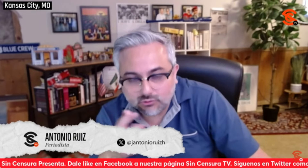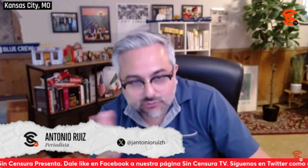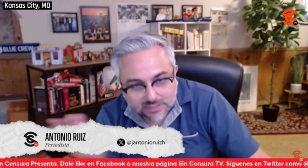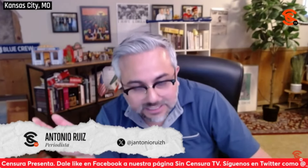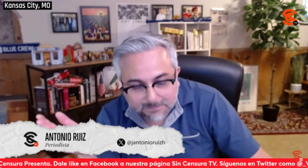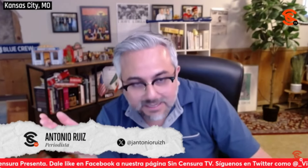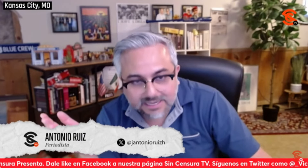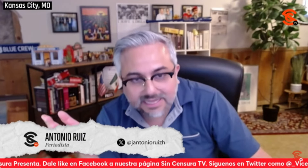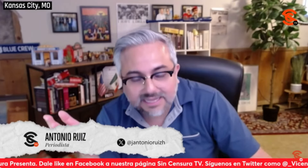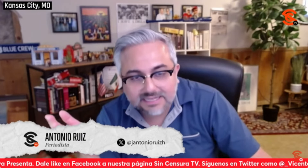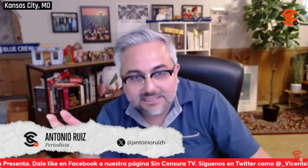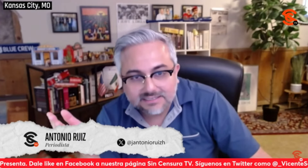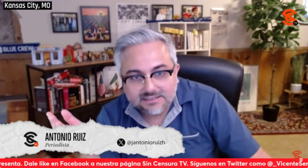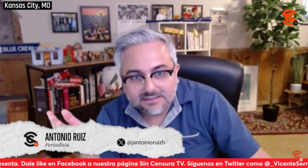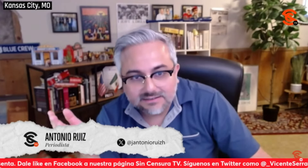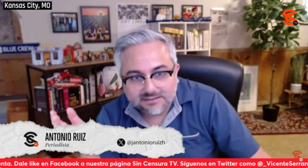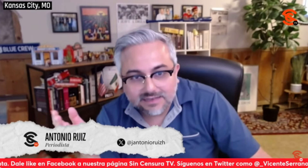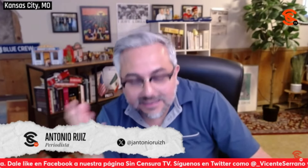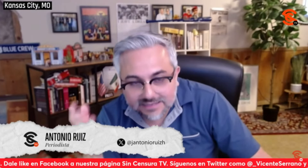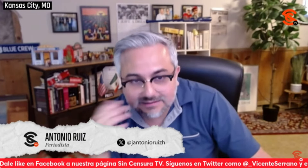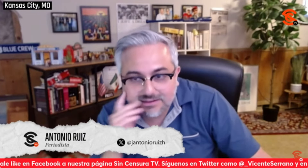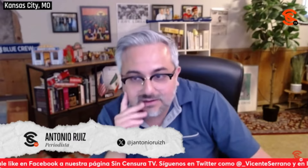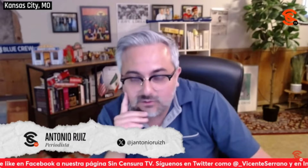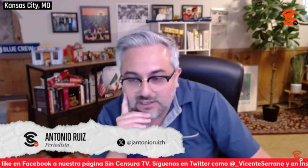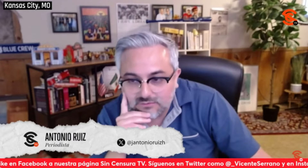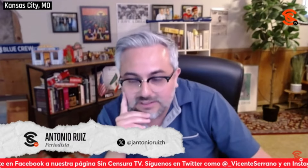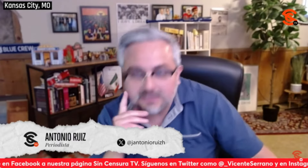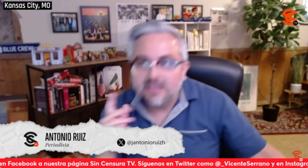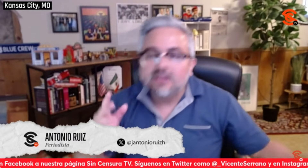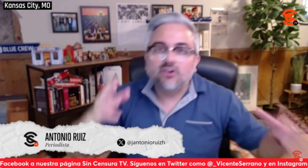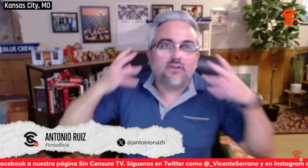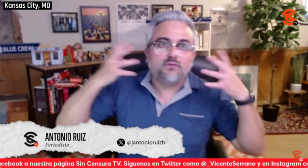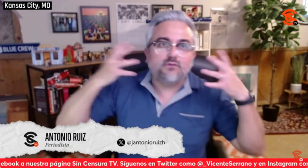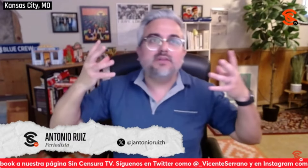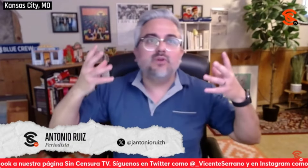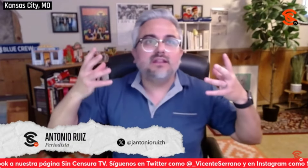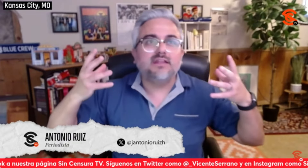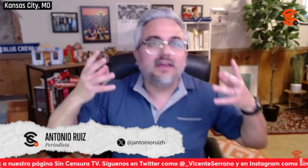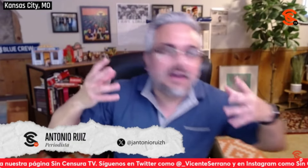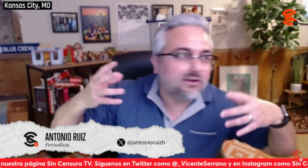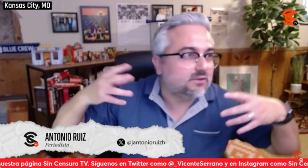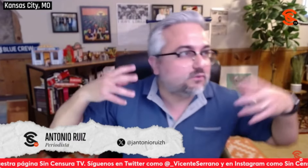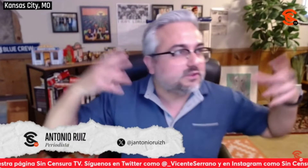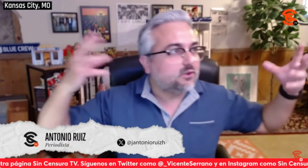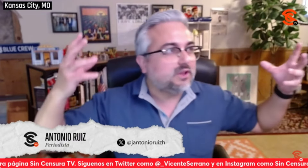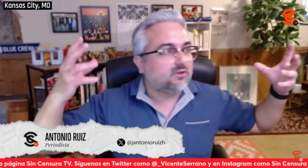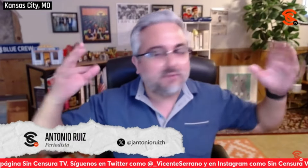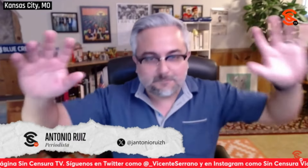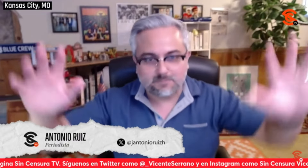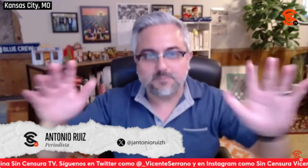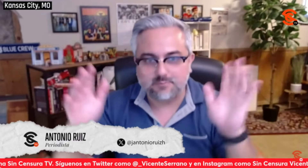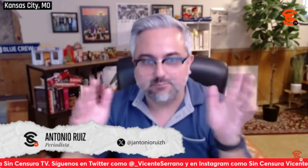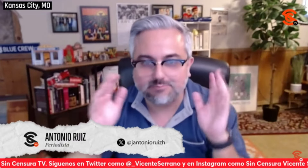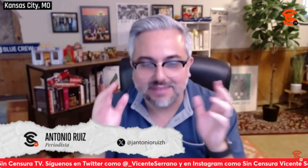los consideran para nada. Ahí es el que es lo que defienden. No defienden una idea, no defienden una idea.